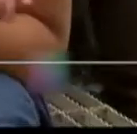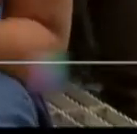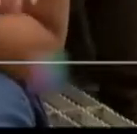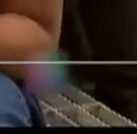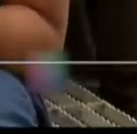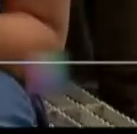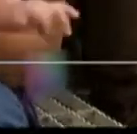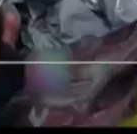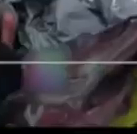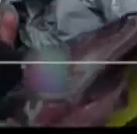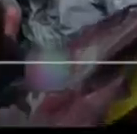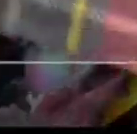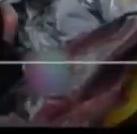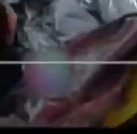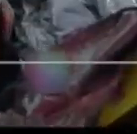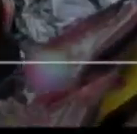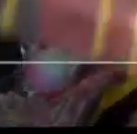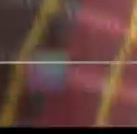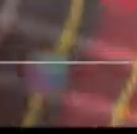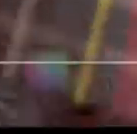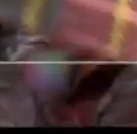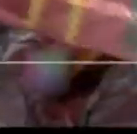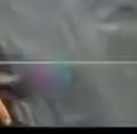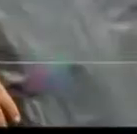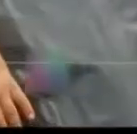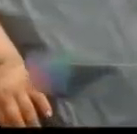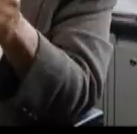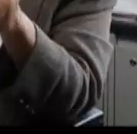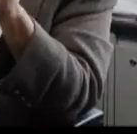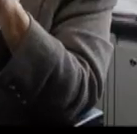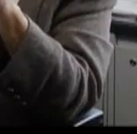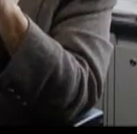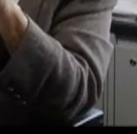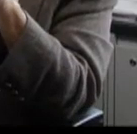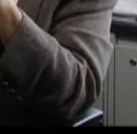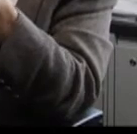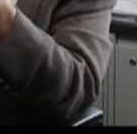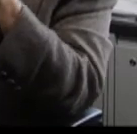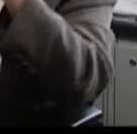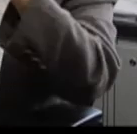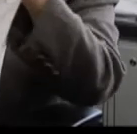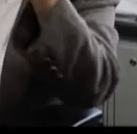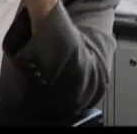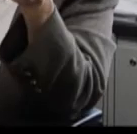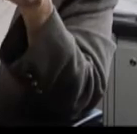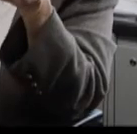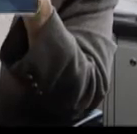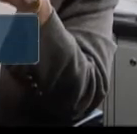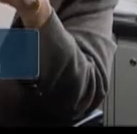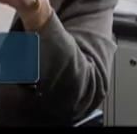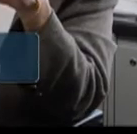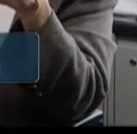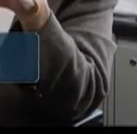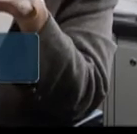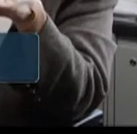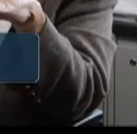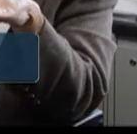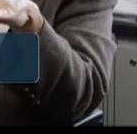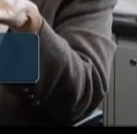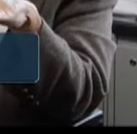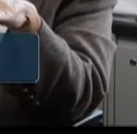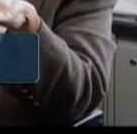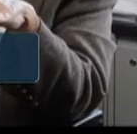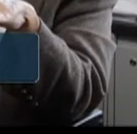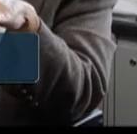y con una educación muy básica. La educación mediana de los padres migrantes es el